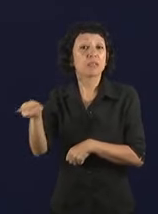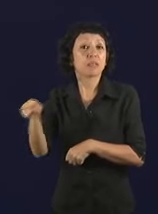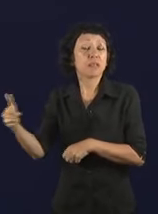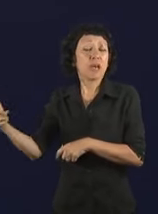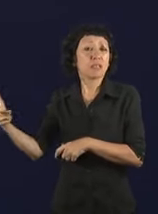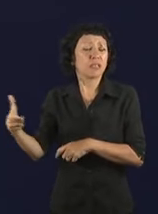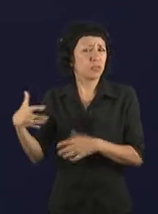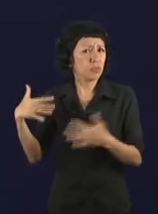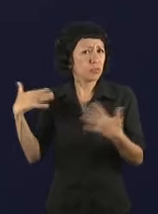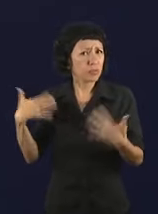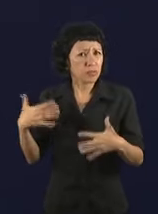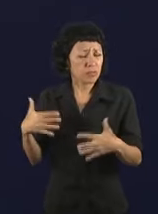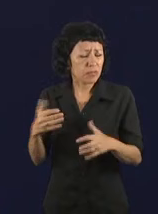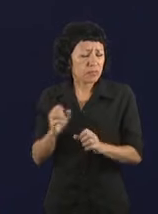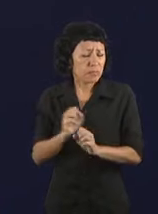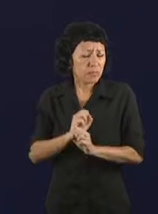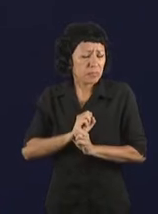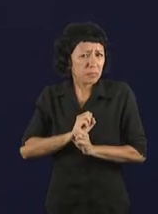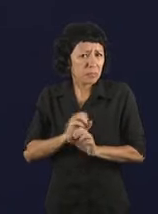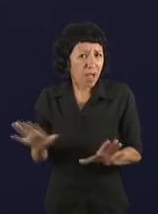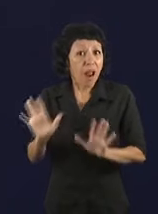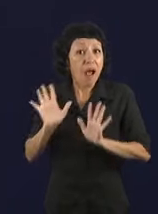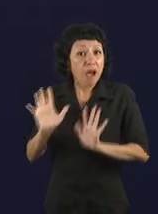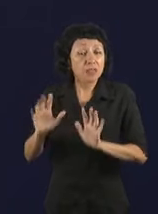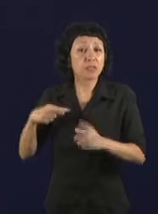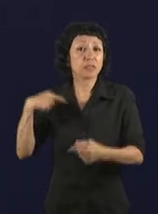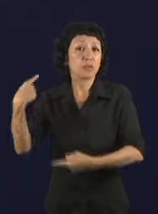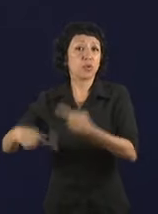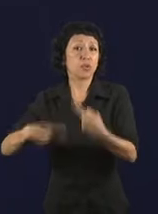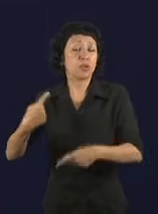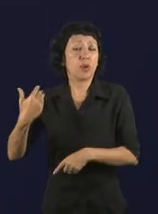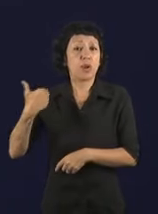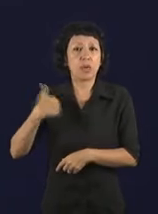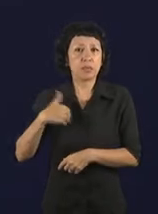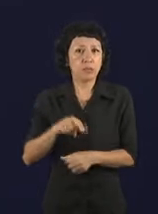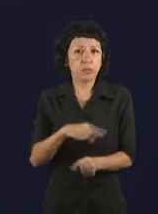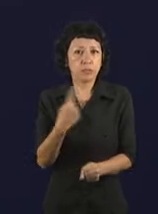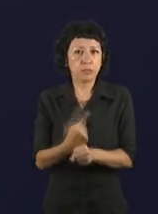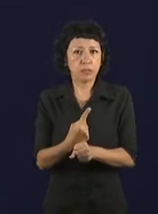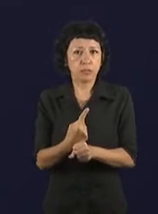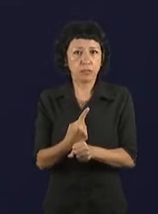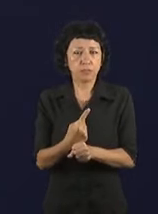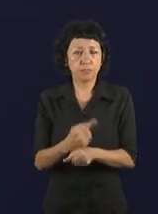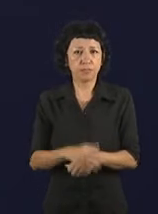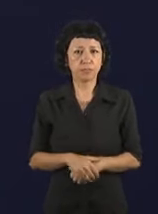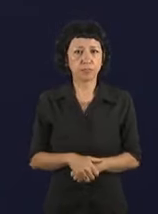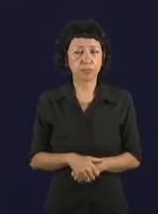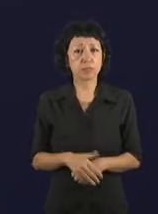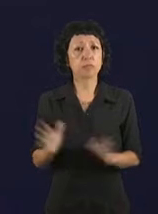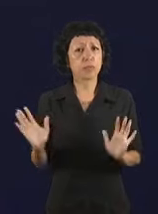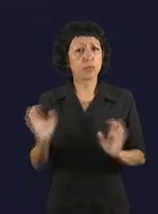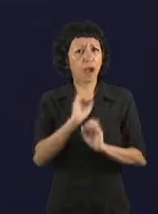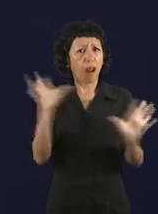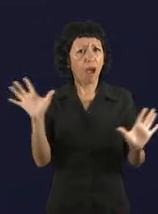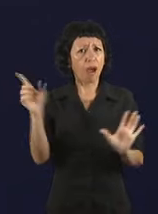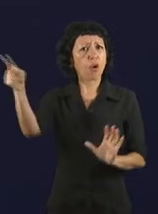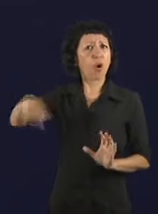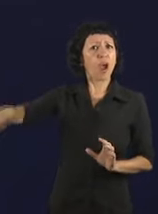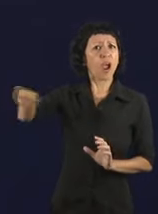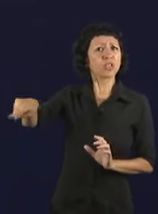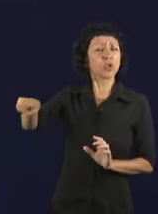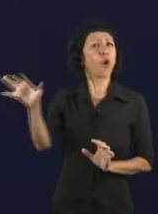trágico que no puede seguir ocurriendo en la República Argentina está claro que son ellos o nosotros y